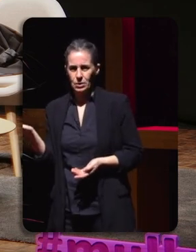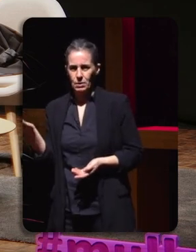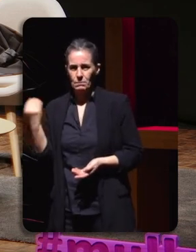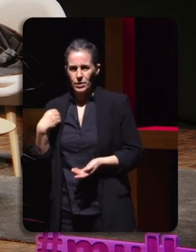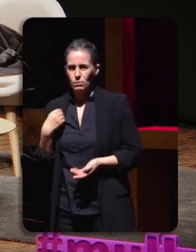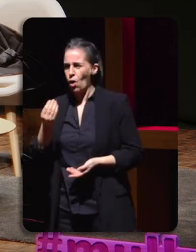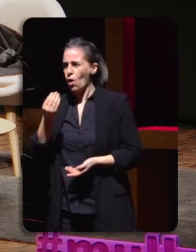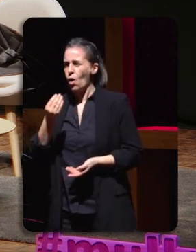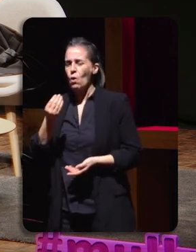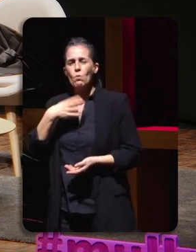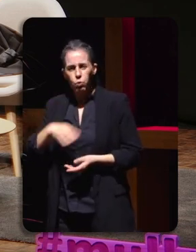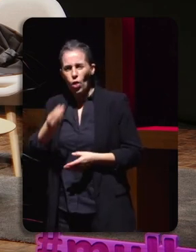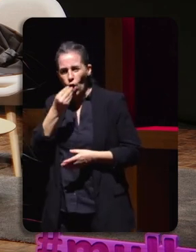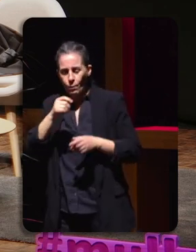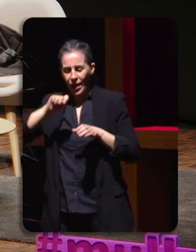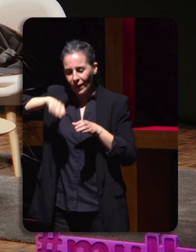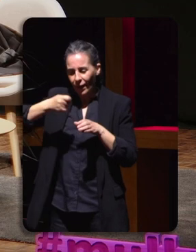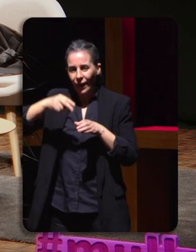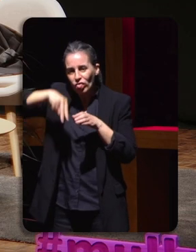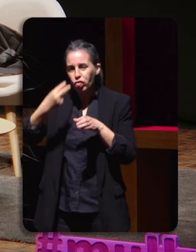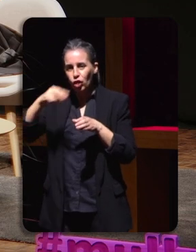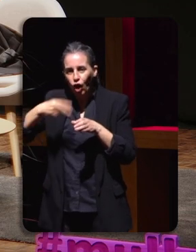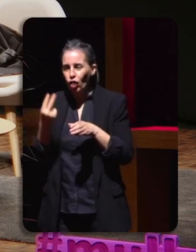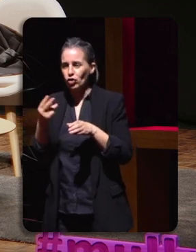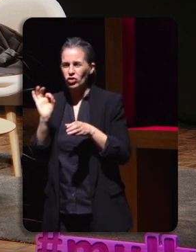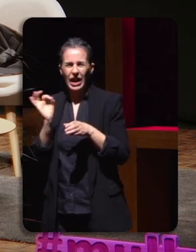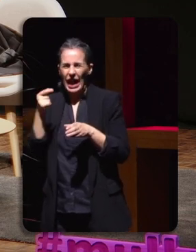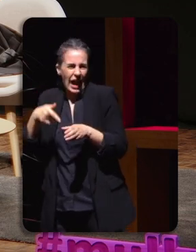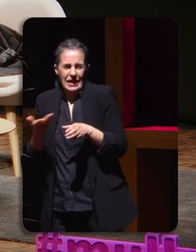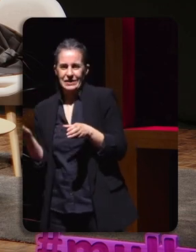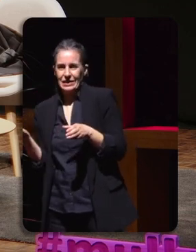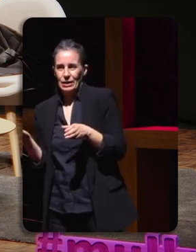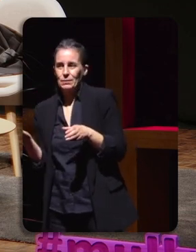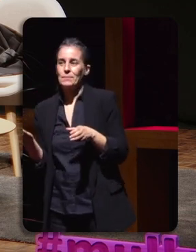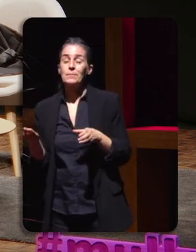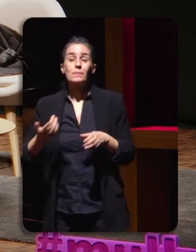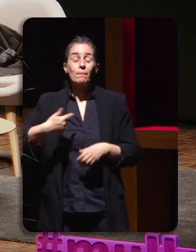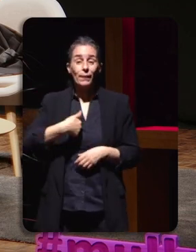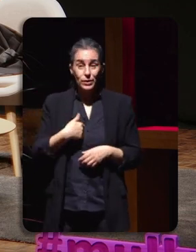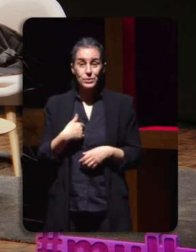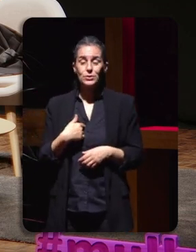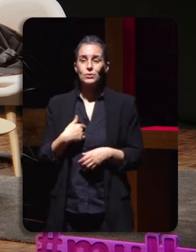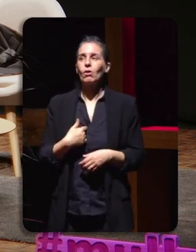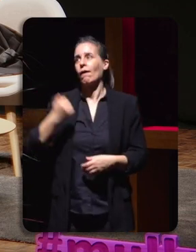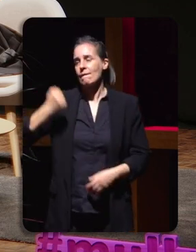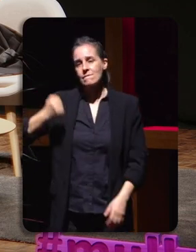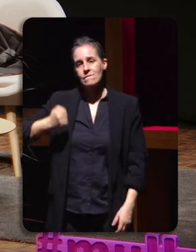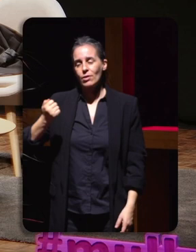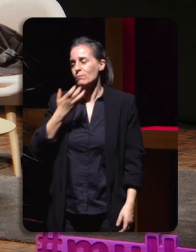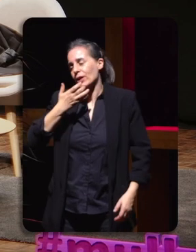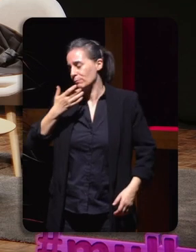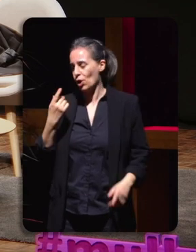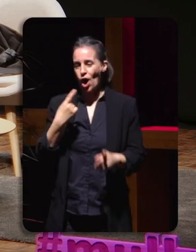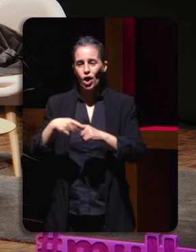que si puede comer o sea esto Qué es no mi madre flipó os lo digo yo me empeñé por ejemplo cosas